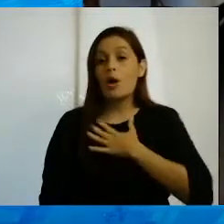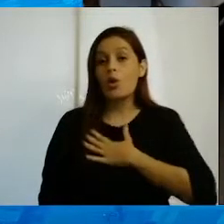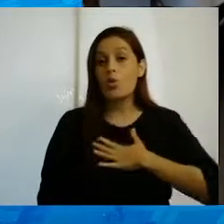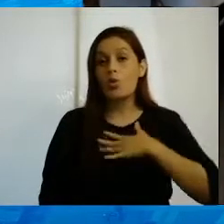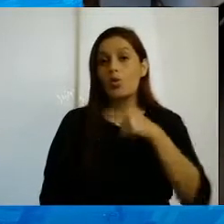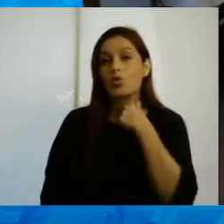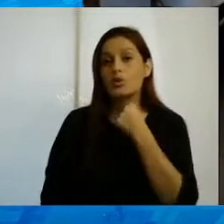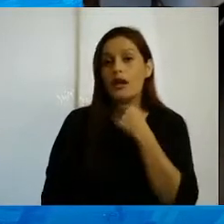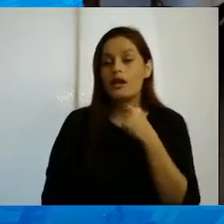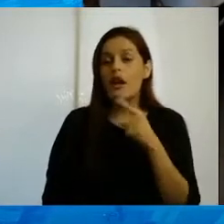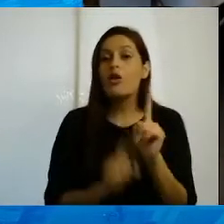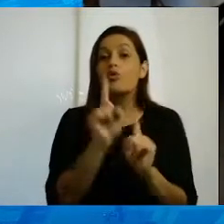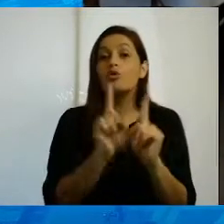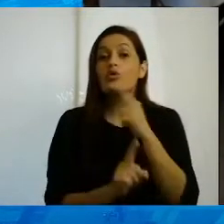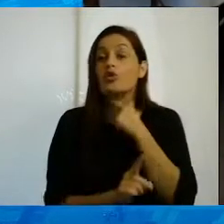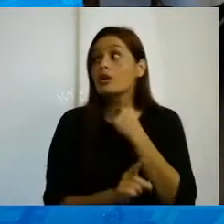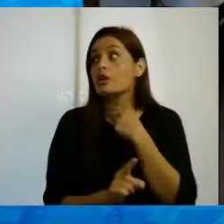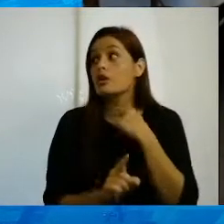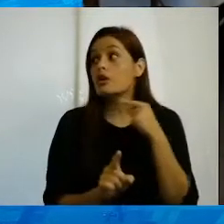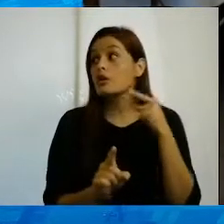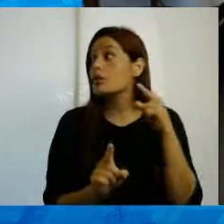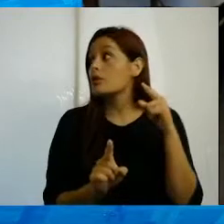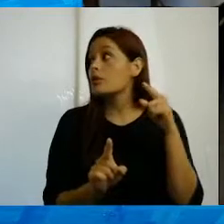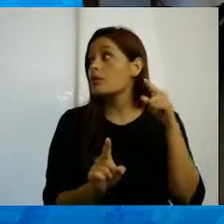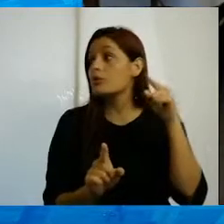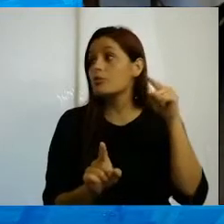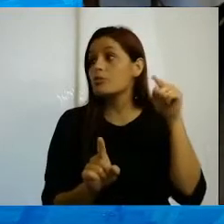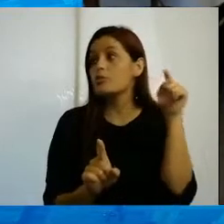quienes quieran profundizar en ciertas temáticas,